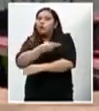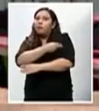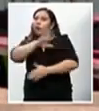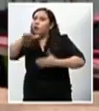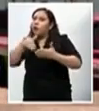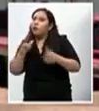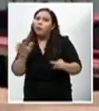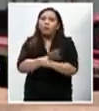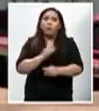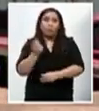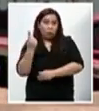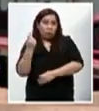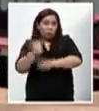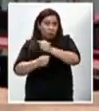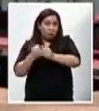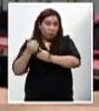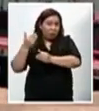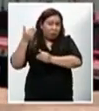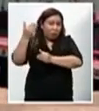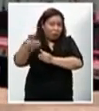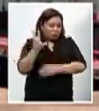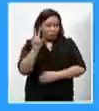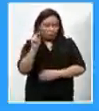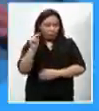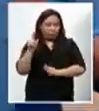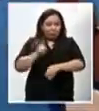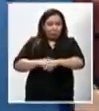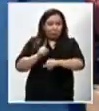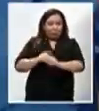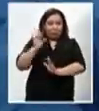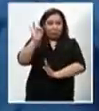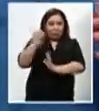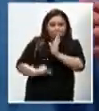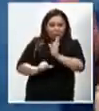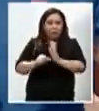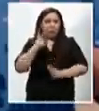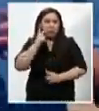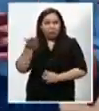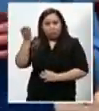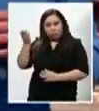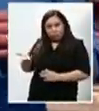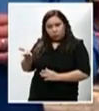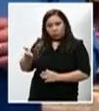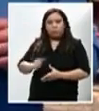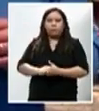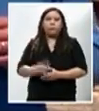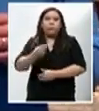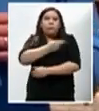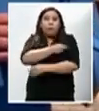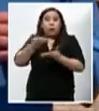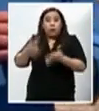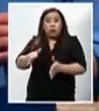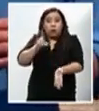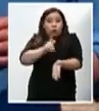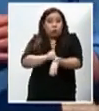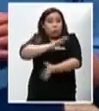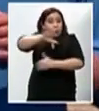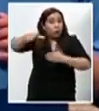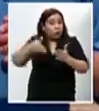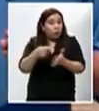No en 11 años, sino en estos meses que faltan. Vean ustedes, ya vacunamos a todos los